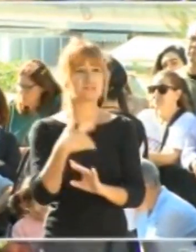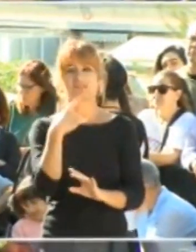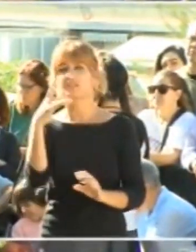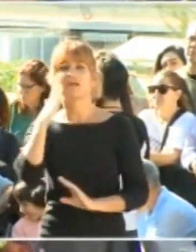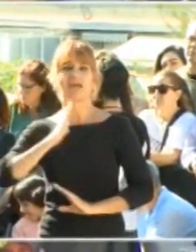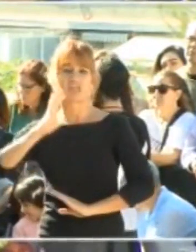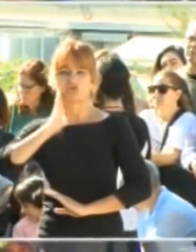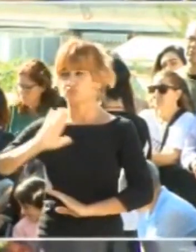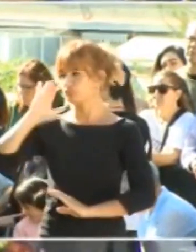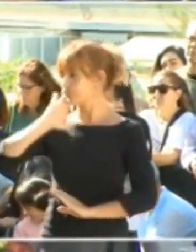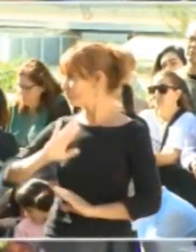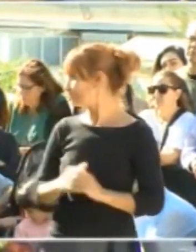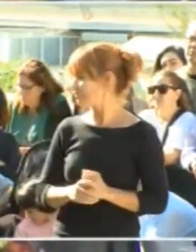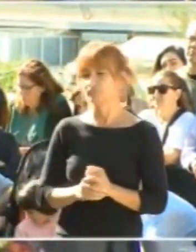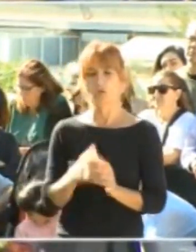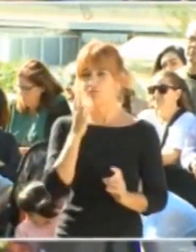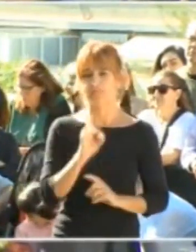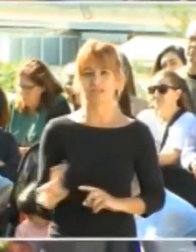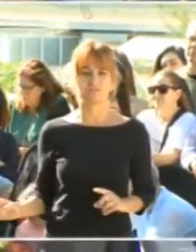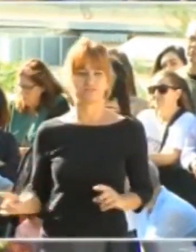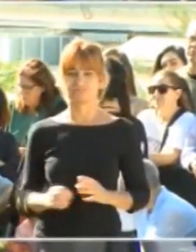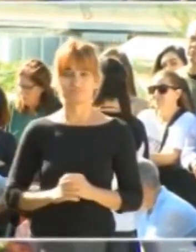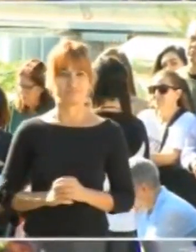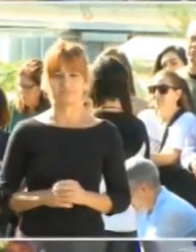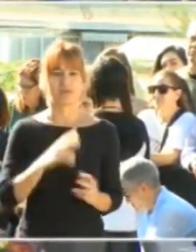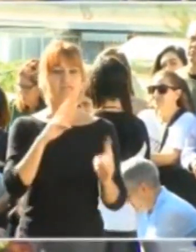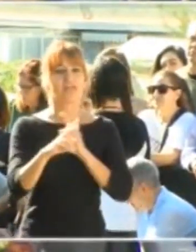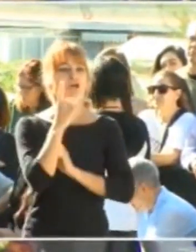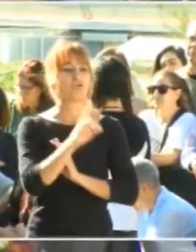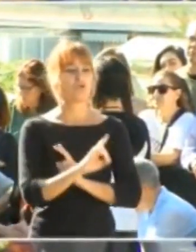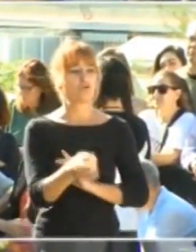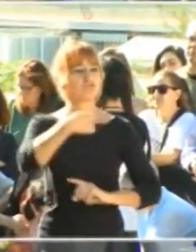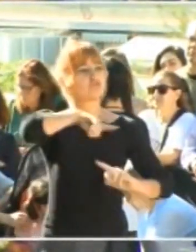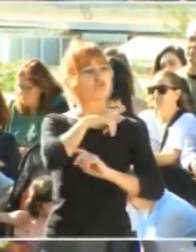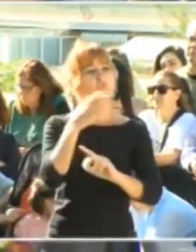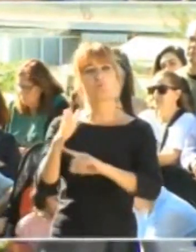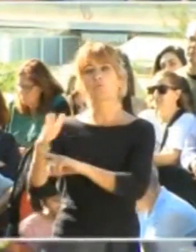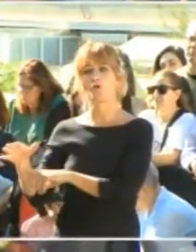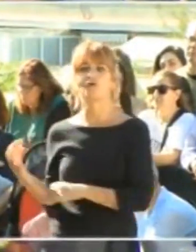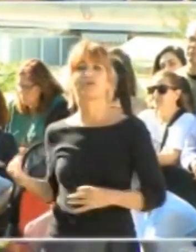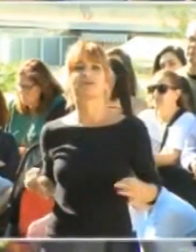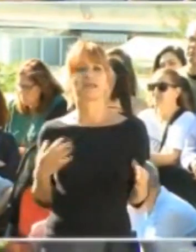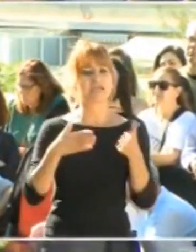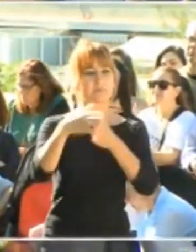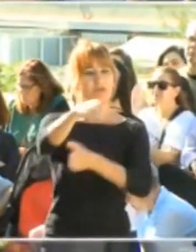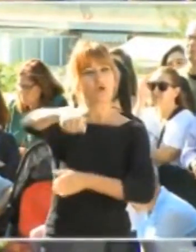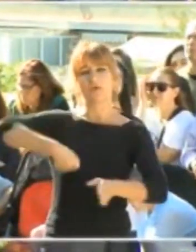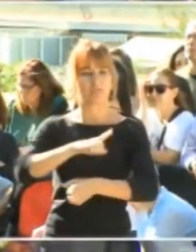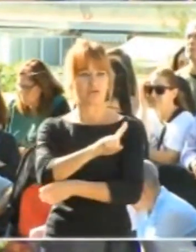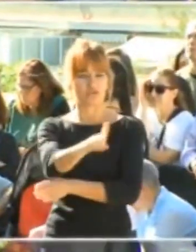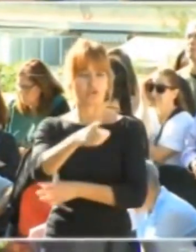cariño no va a ser fácil el diálogo nosotras no estamos proponiendo un camino ni vacío ni